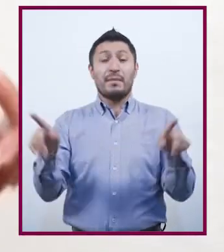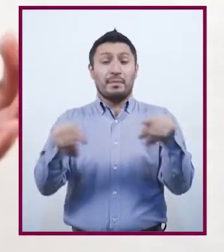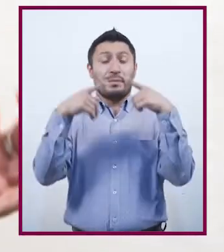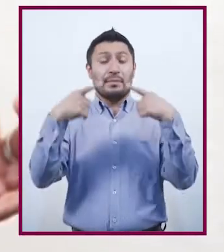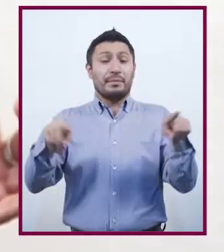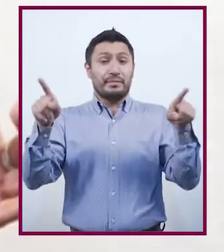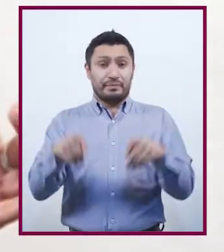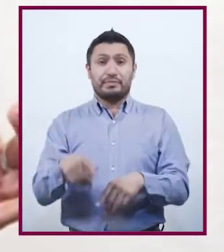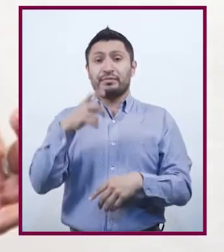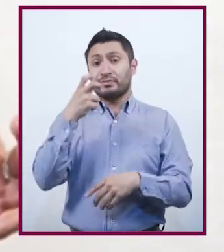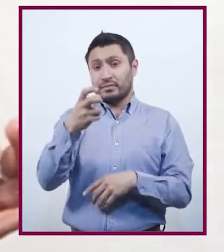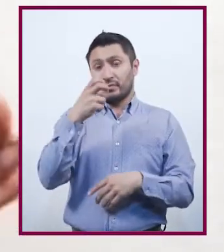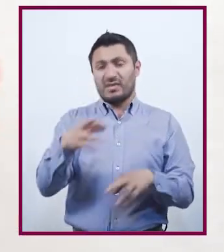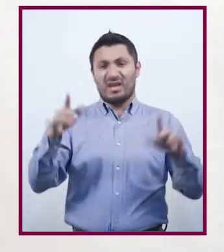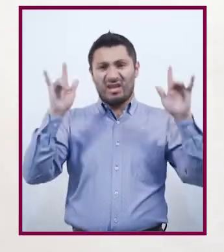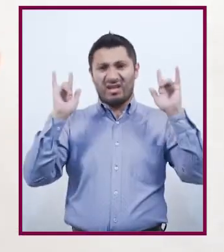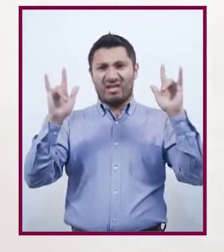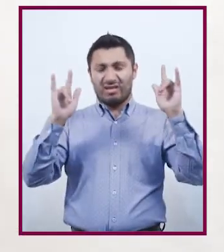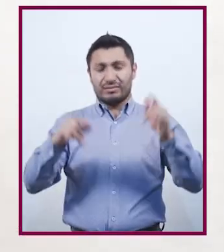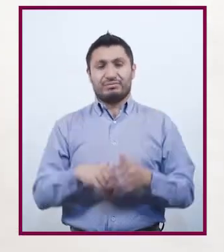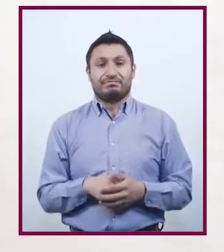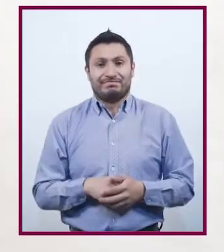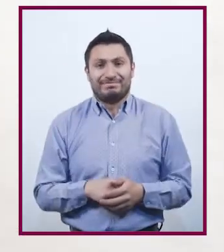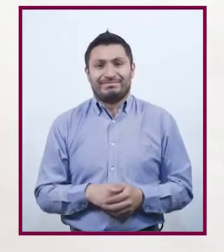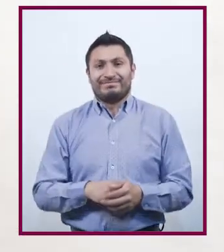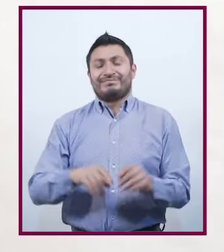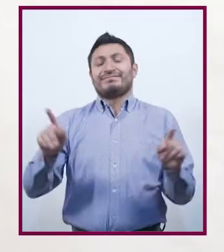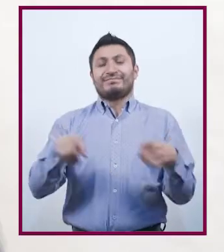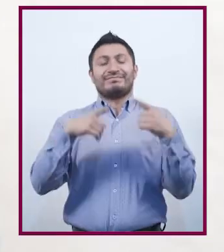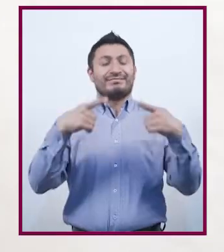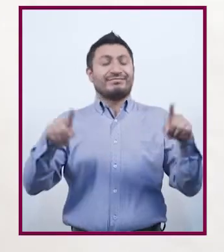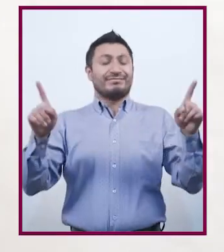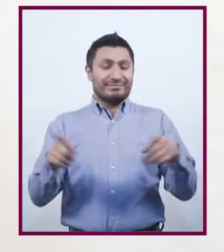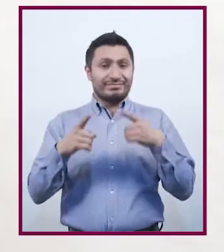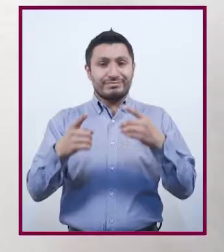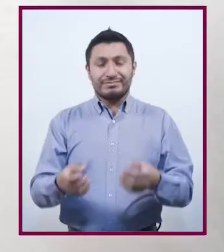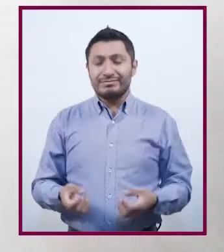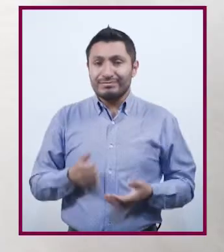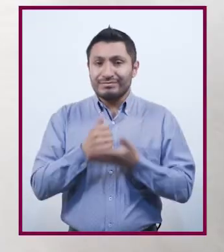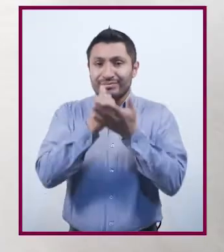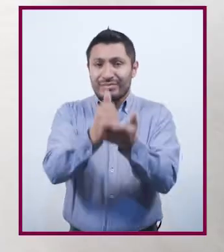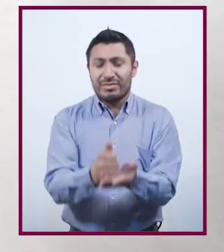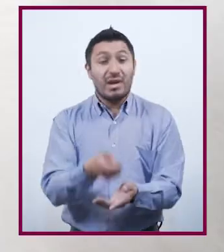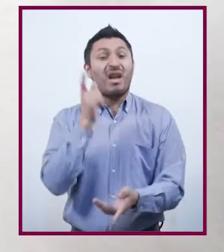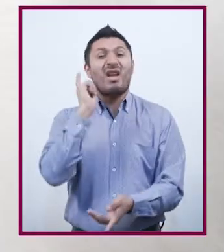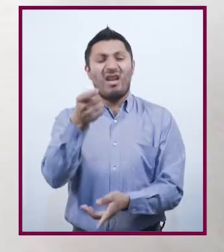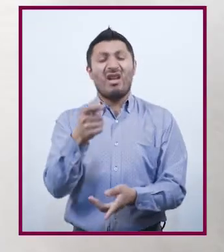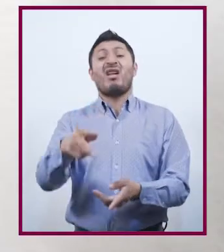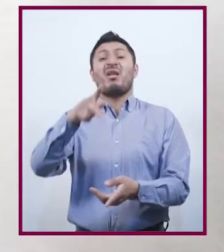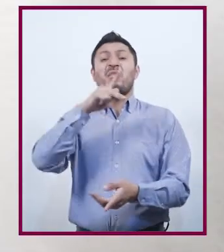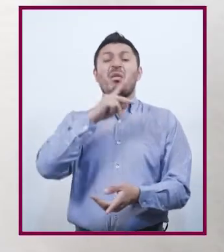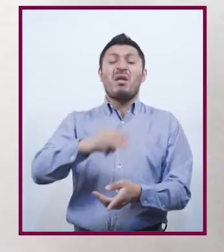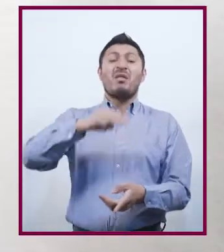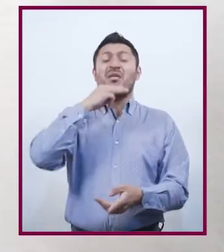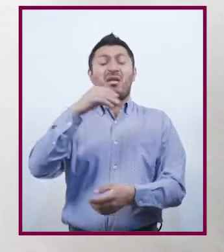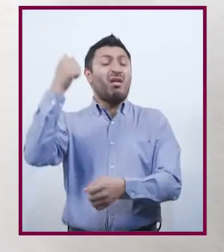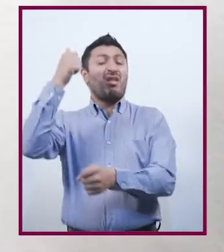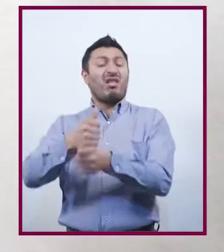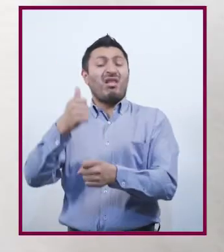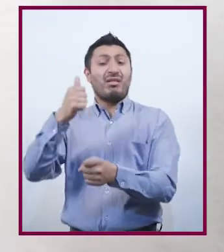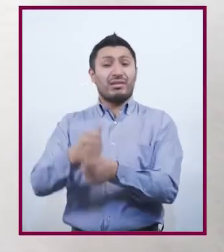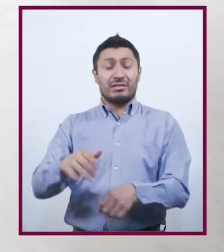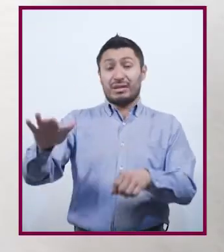protagonizar movimientos contraculturales en el ámbito de las artes y sobre todo en la música. Ahí está el rock y el rock and roll,